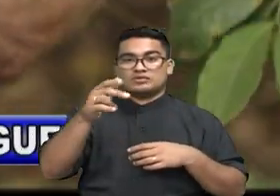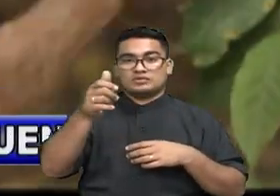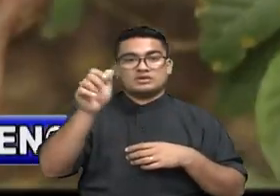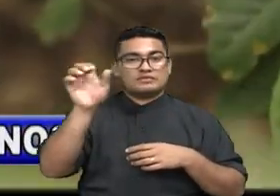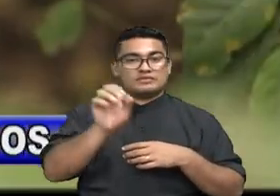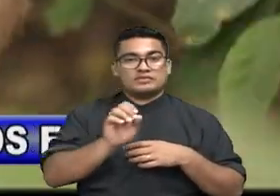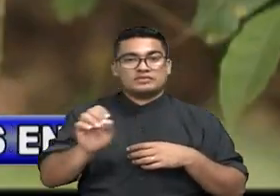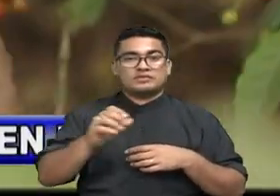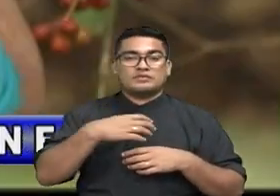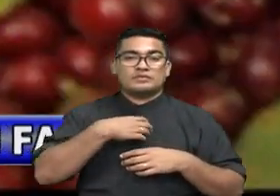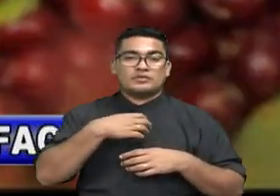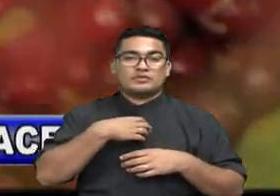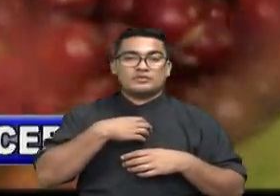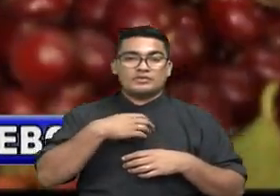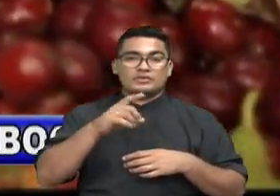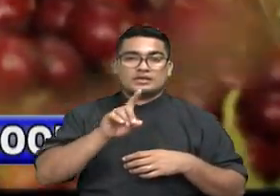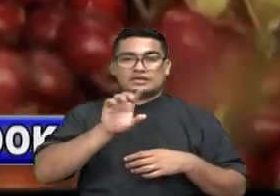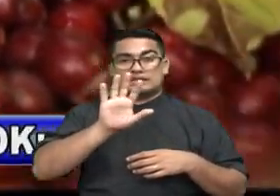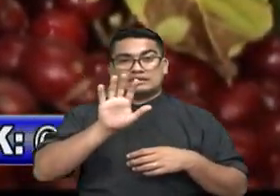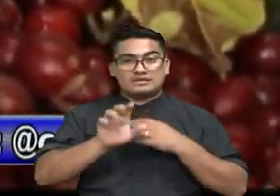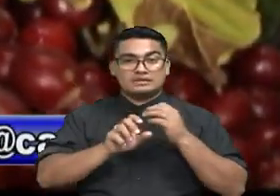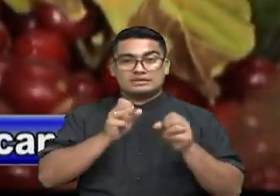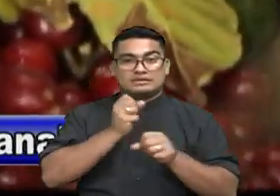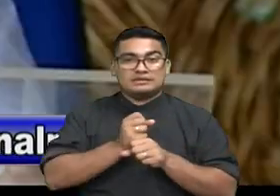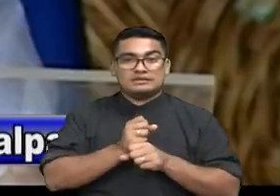plantaciones son menores de 15 años.